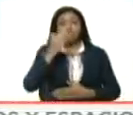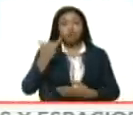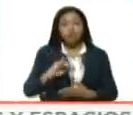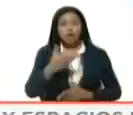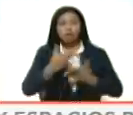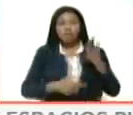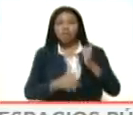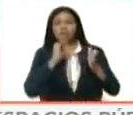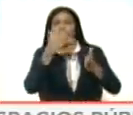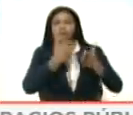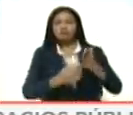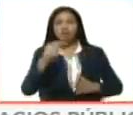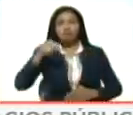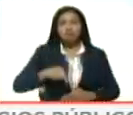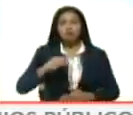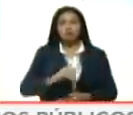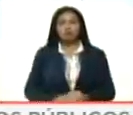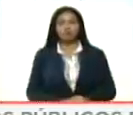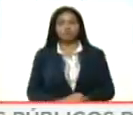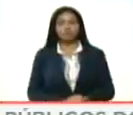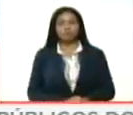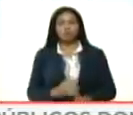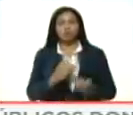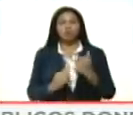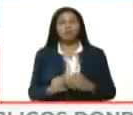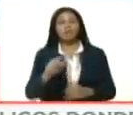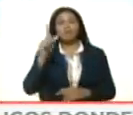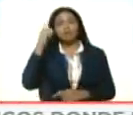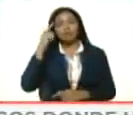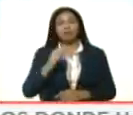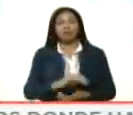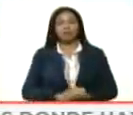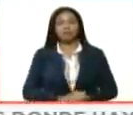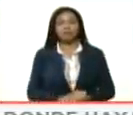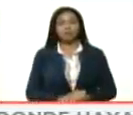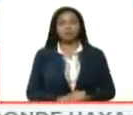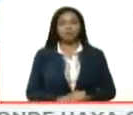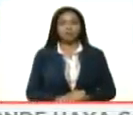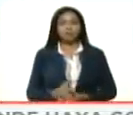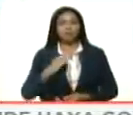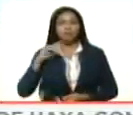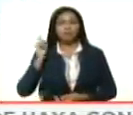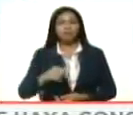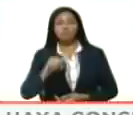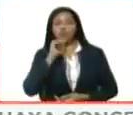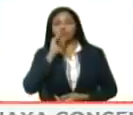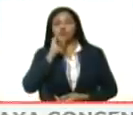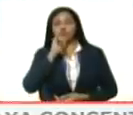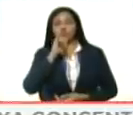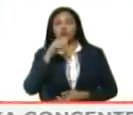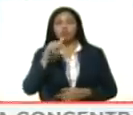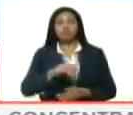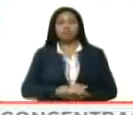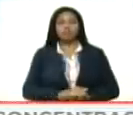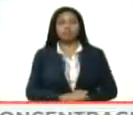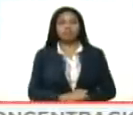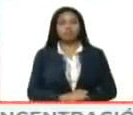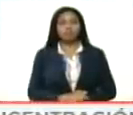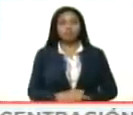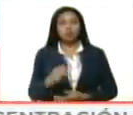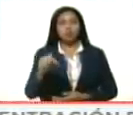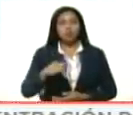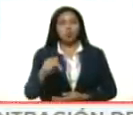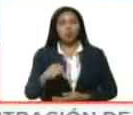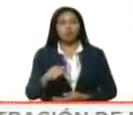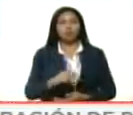el reporte de las últimas 24 horas. Debemos señalar para el día de hoy casos del